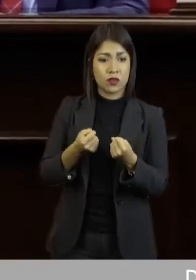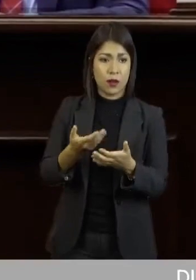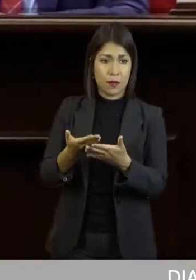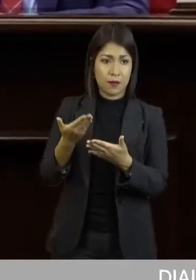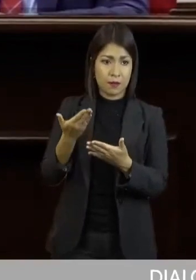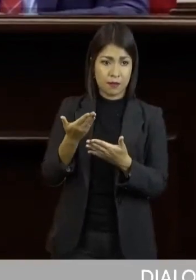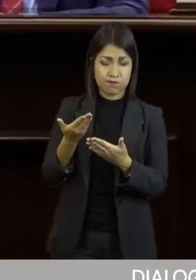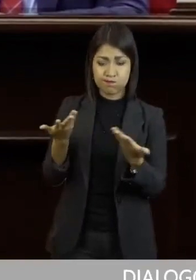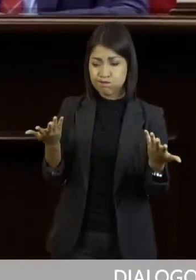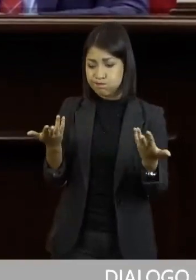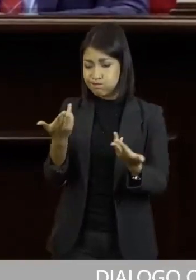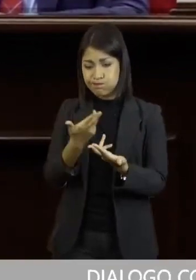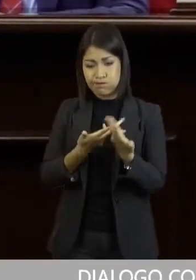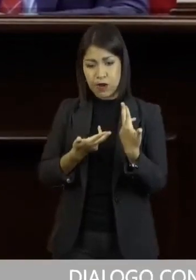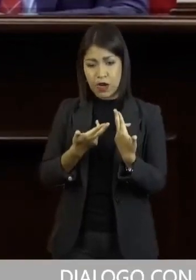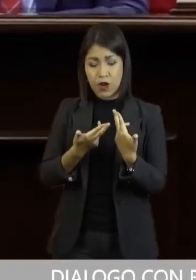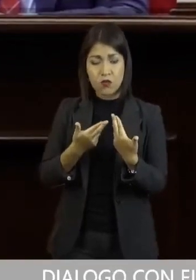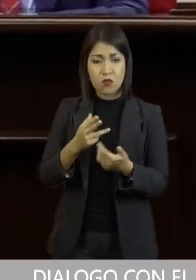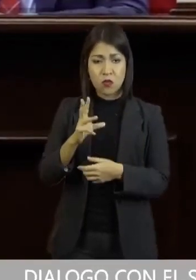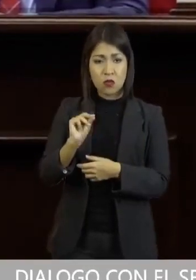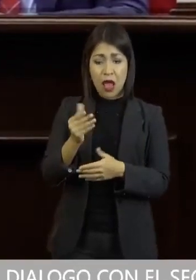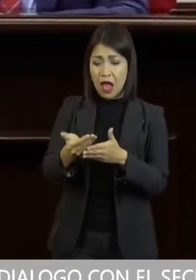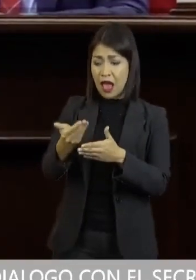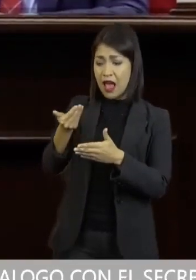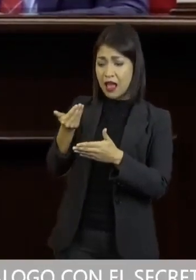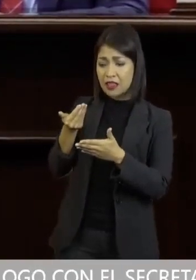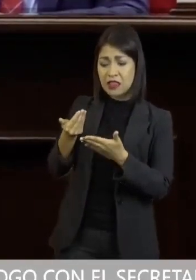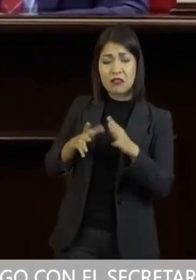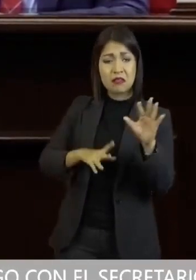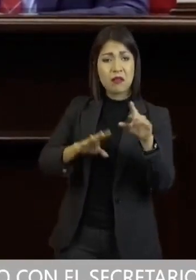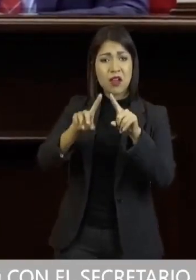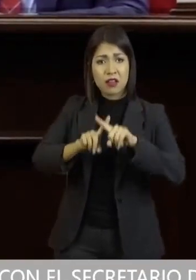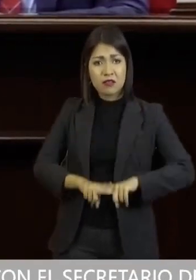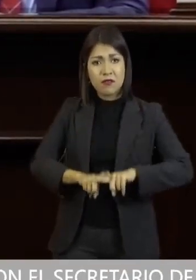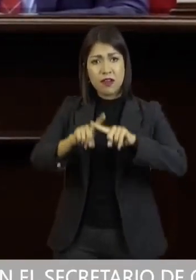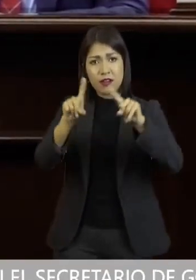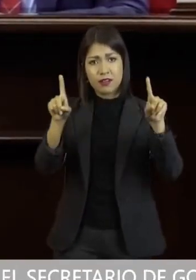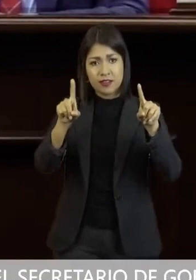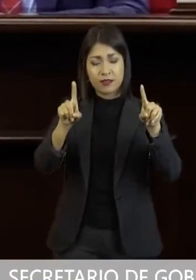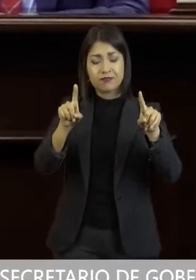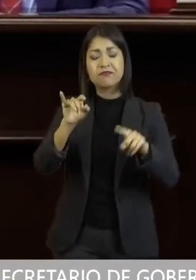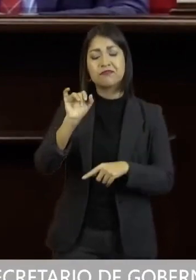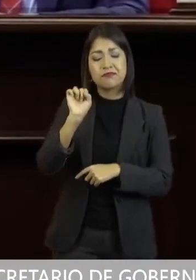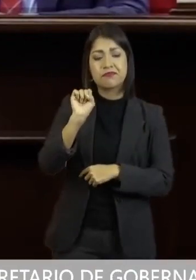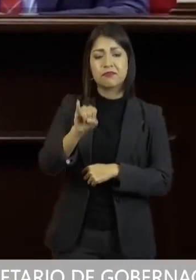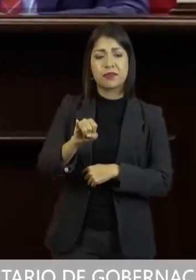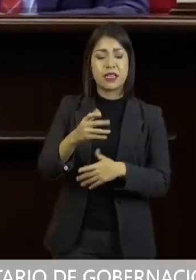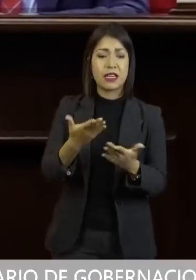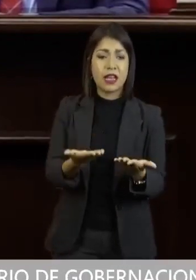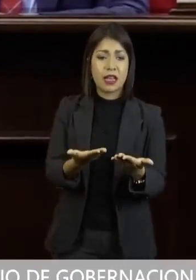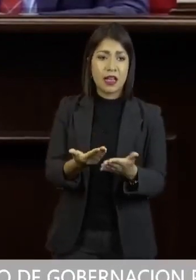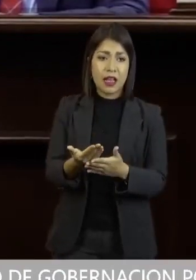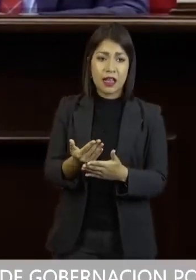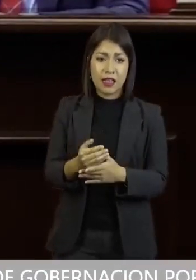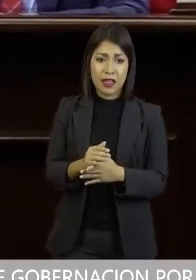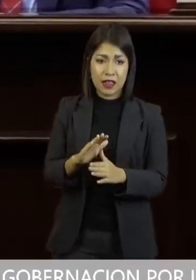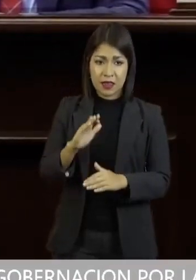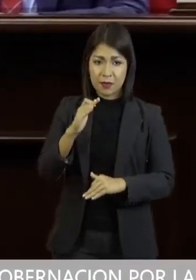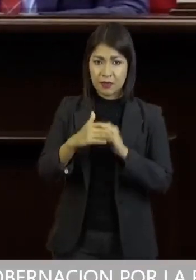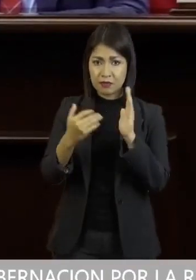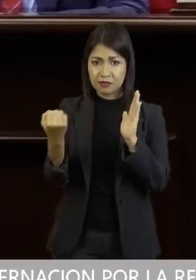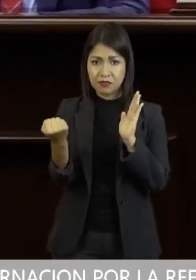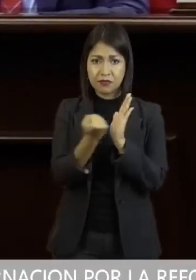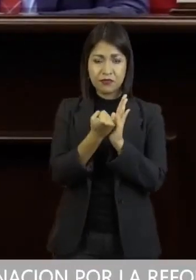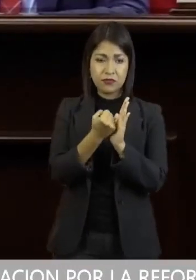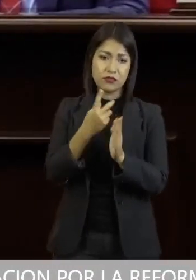este país, se hacían las cosas de otra forma. No habían ni terminado de aprobar